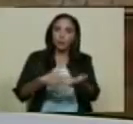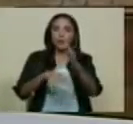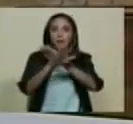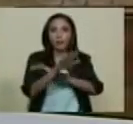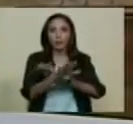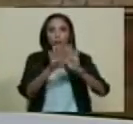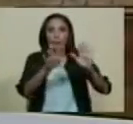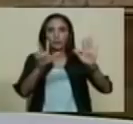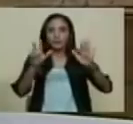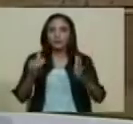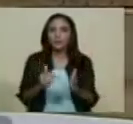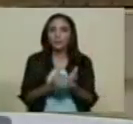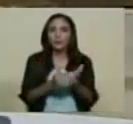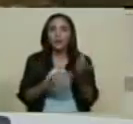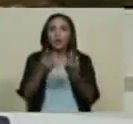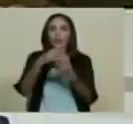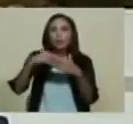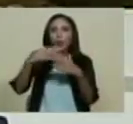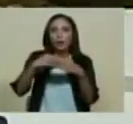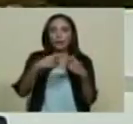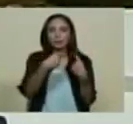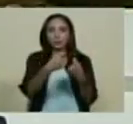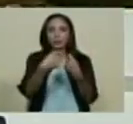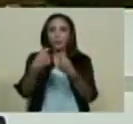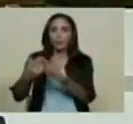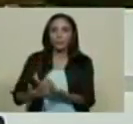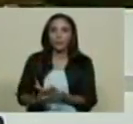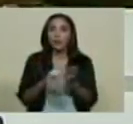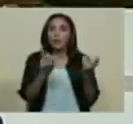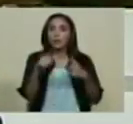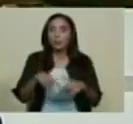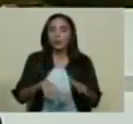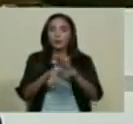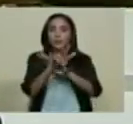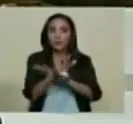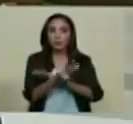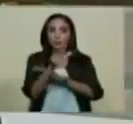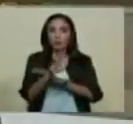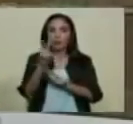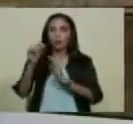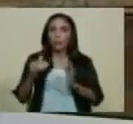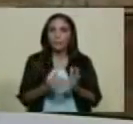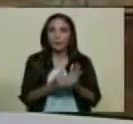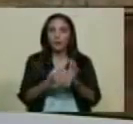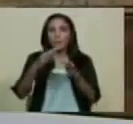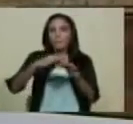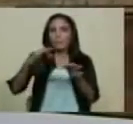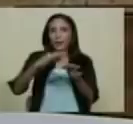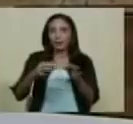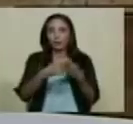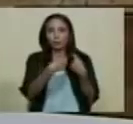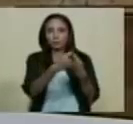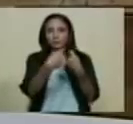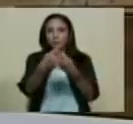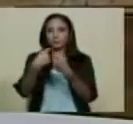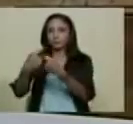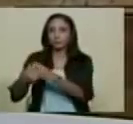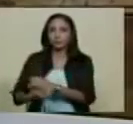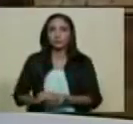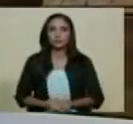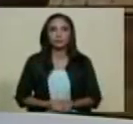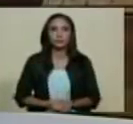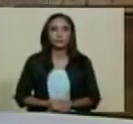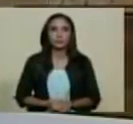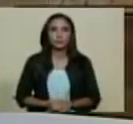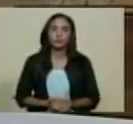20.597.000 dólares y 332.000 petros. Estamos haciendo inversiones